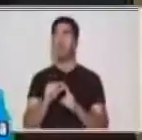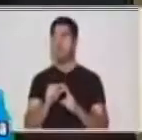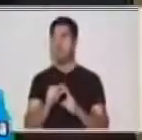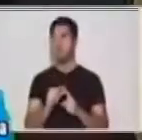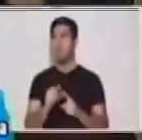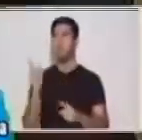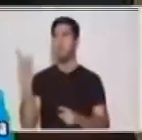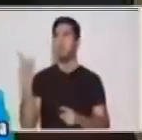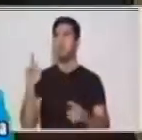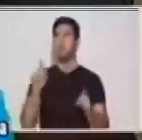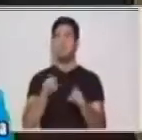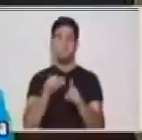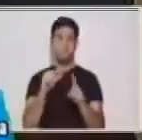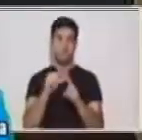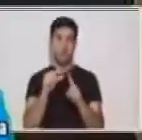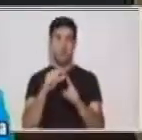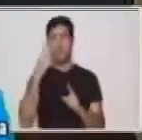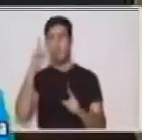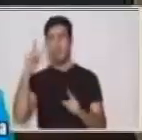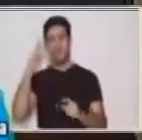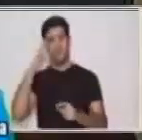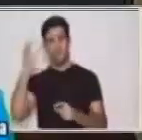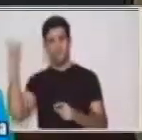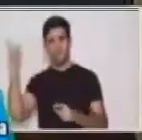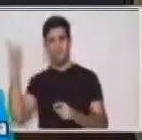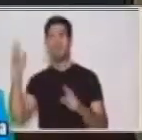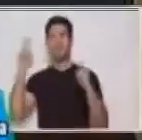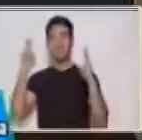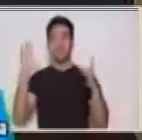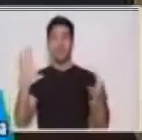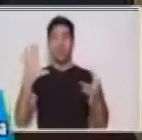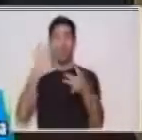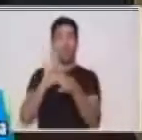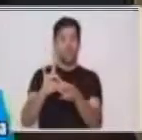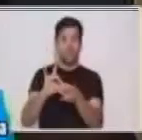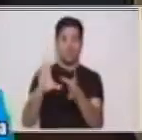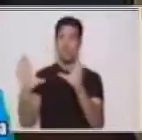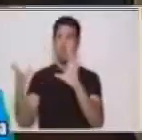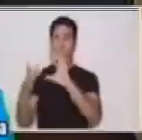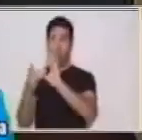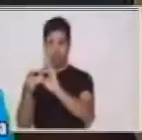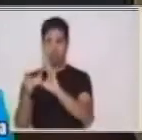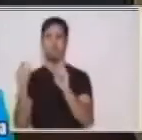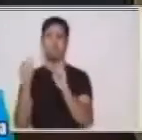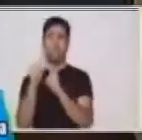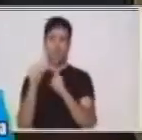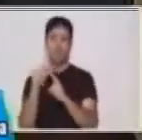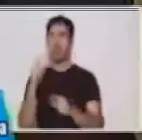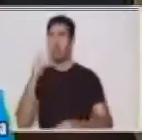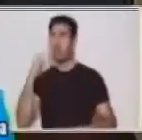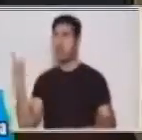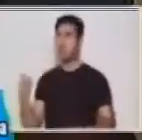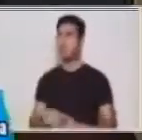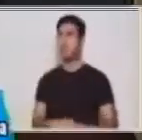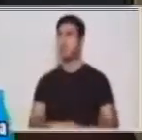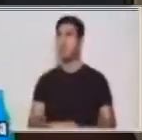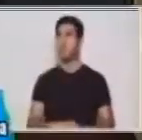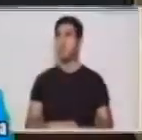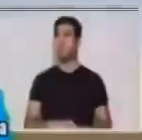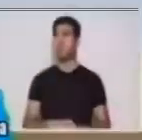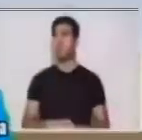los conectores. Conectores que anteriormente vimos aquí. Tenemos la letra